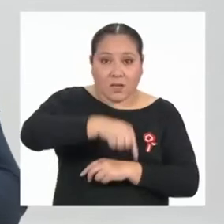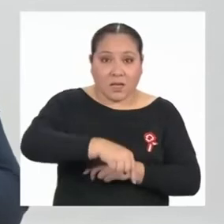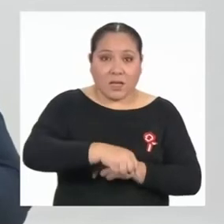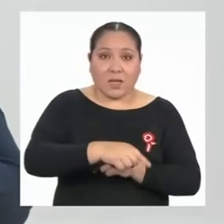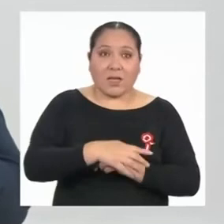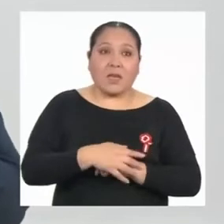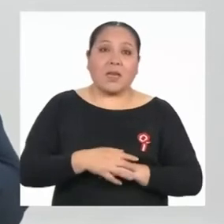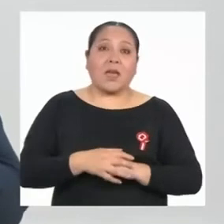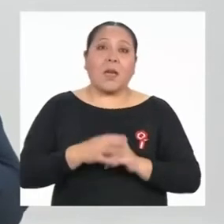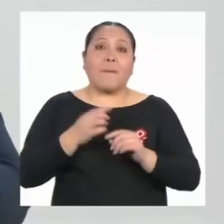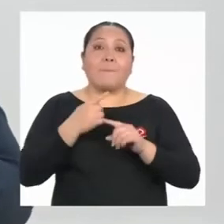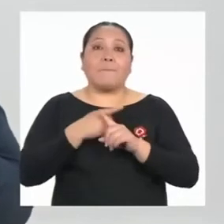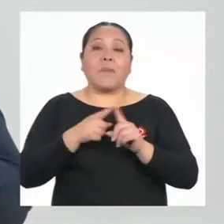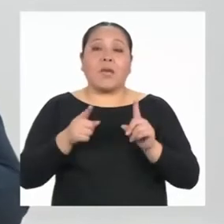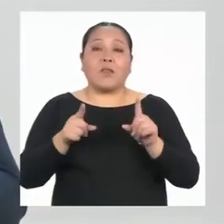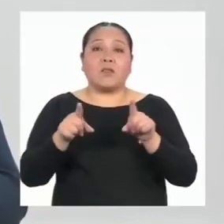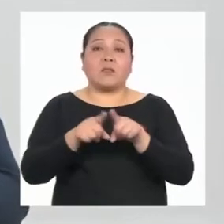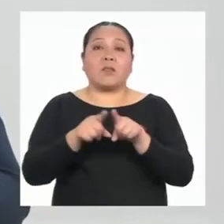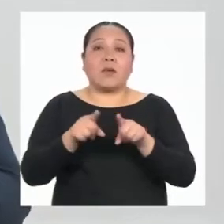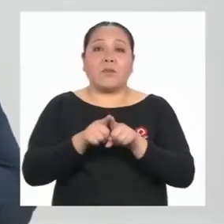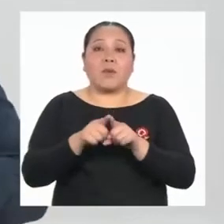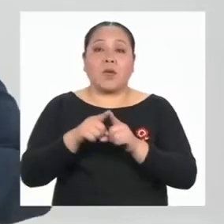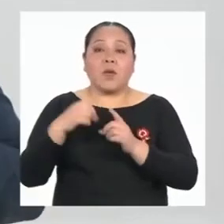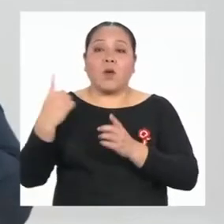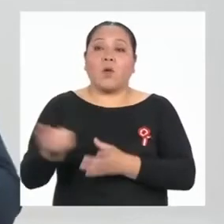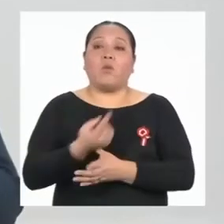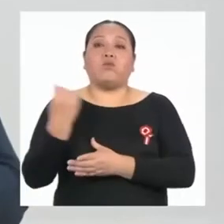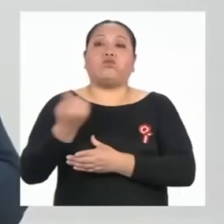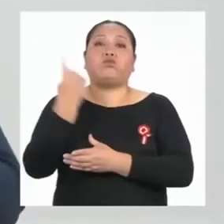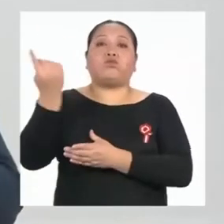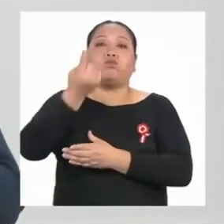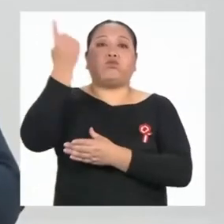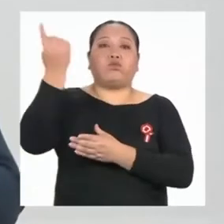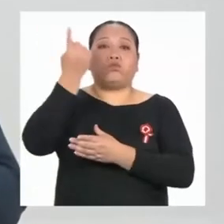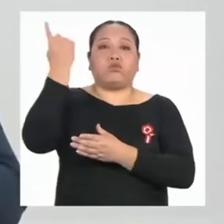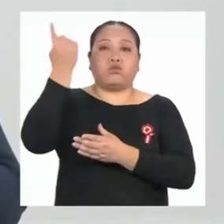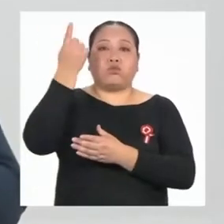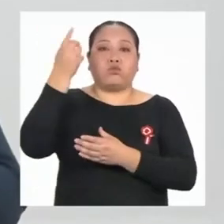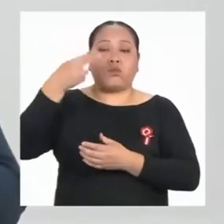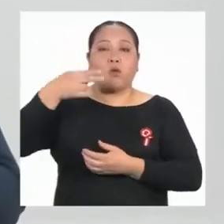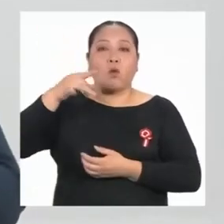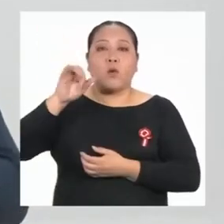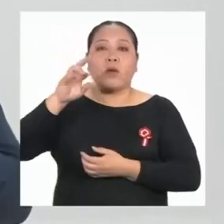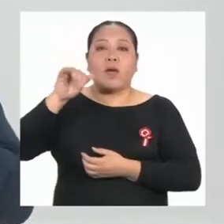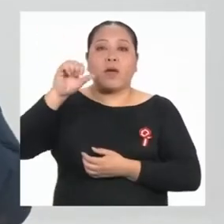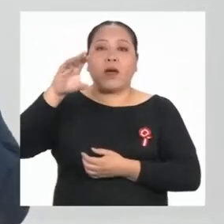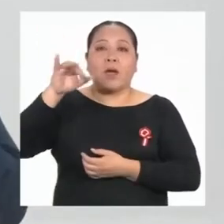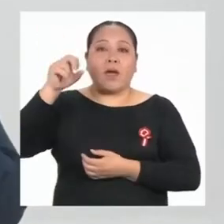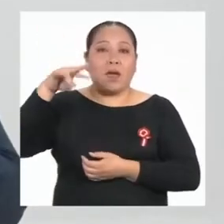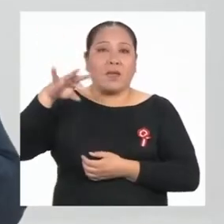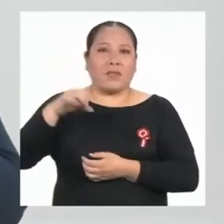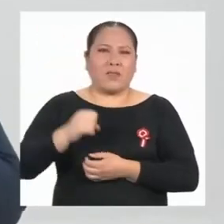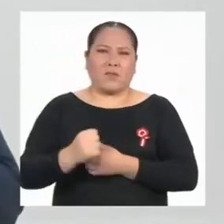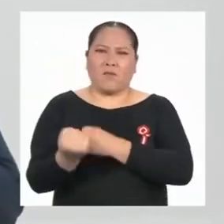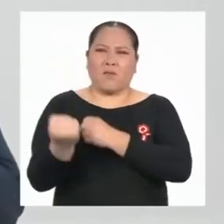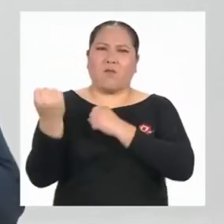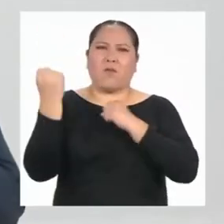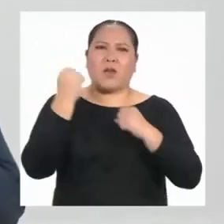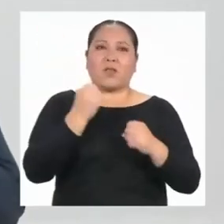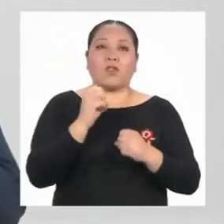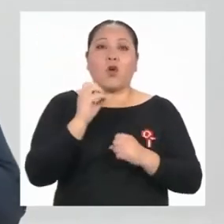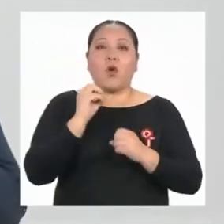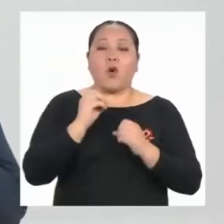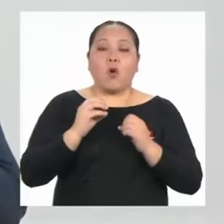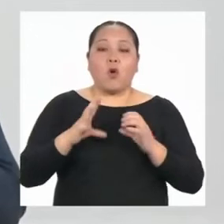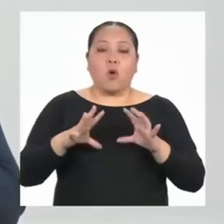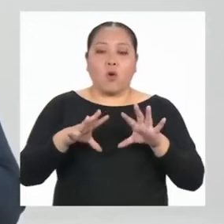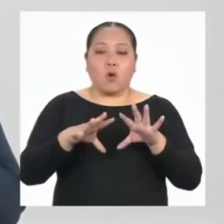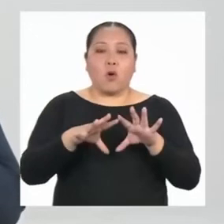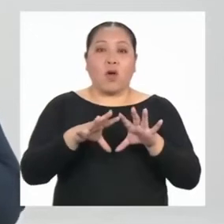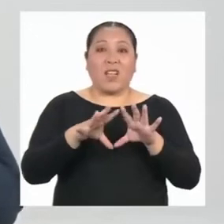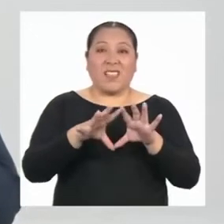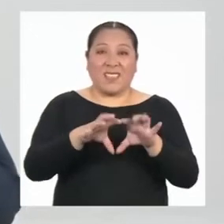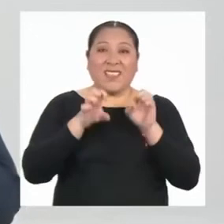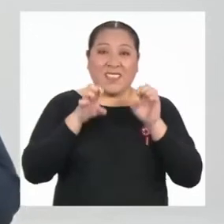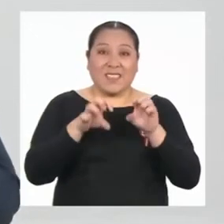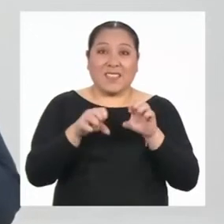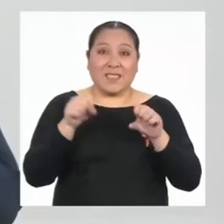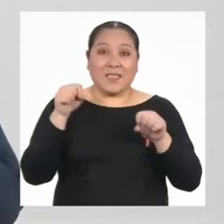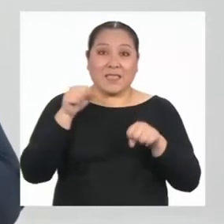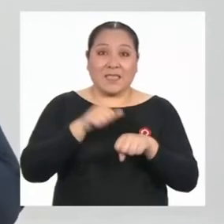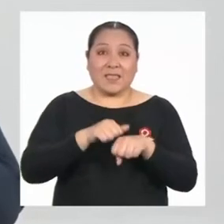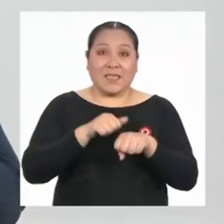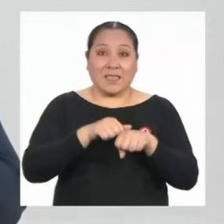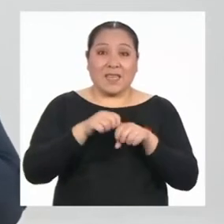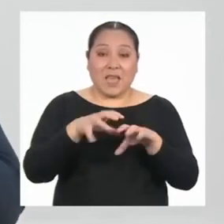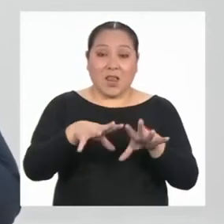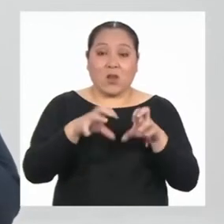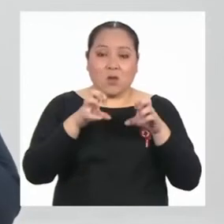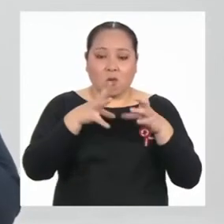pero también ocasiona huracanes cada vez más potentes o el deshielo de los casquetes, que deriva